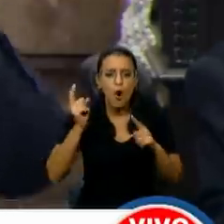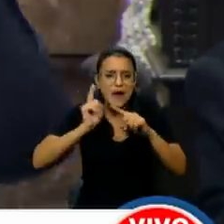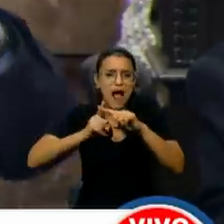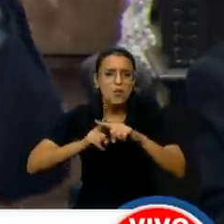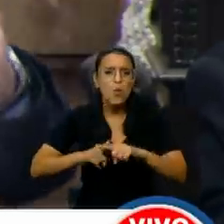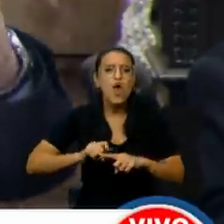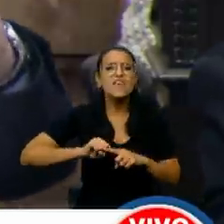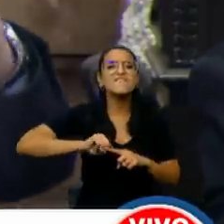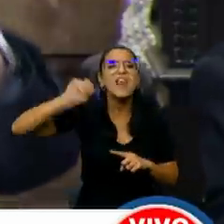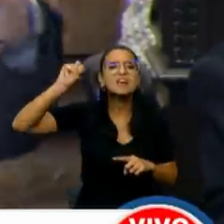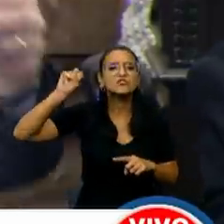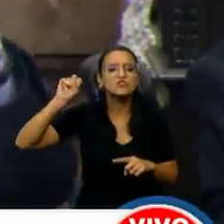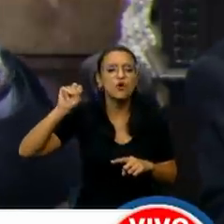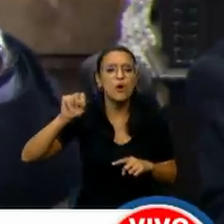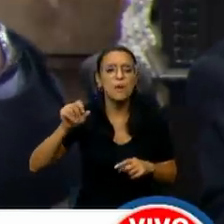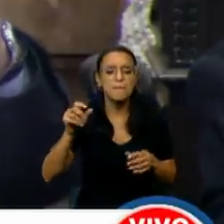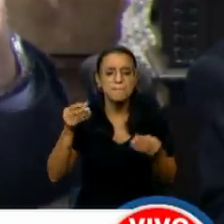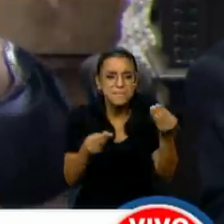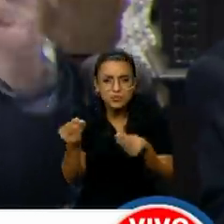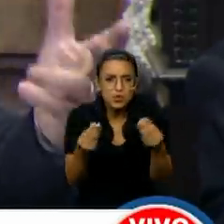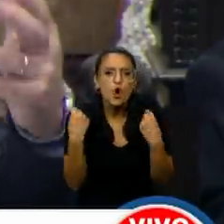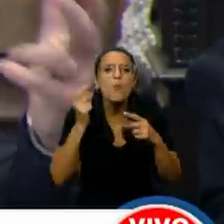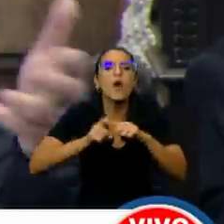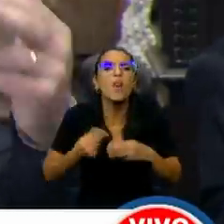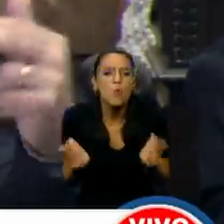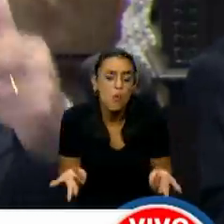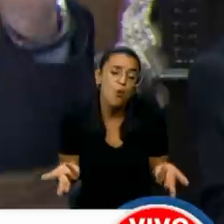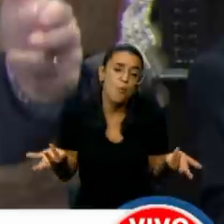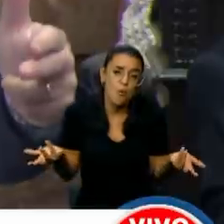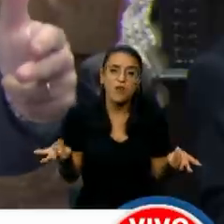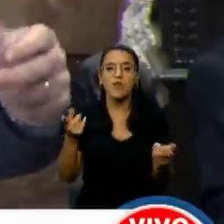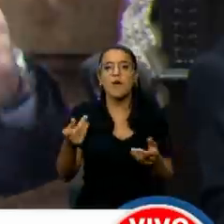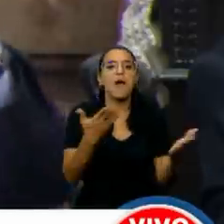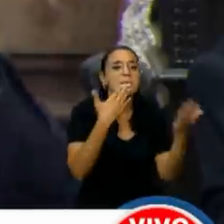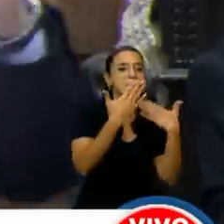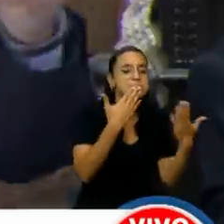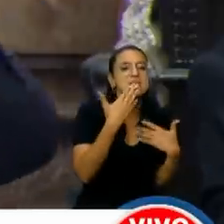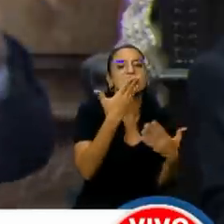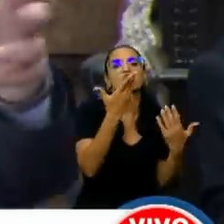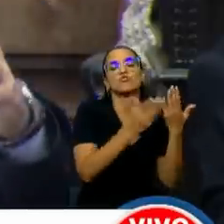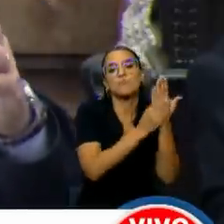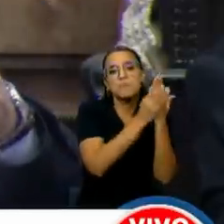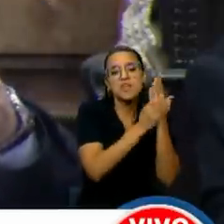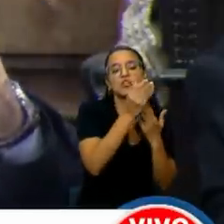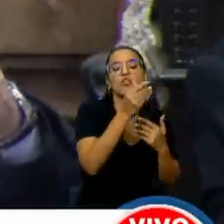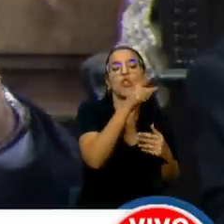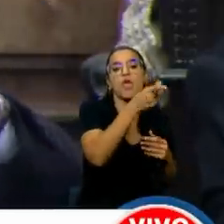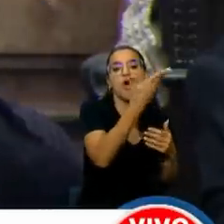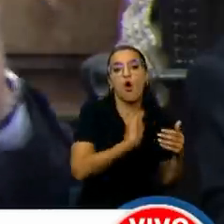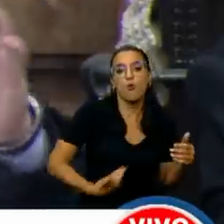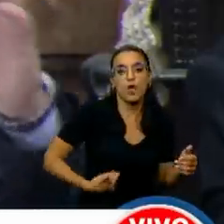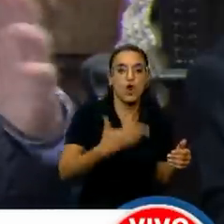la inflación en el presupuesto bueno hablamos con el ministro de gobierno de córdoba nos orienta